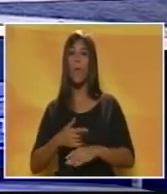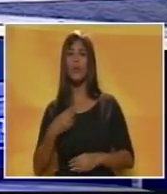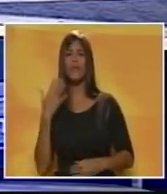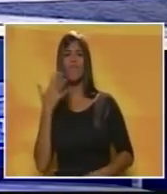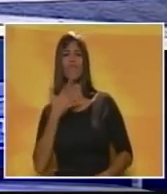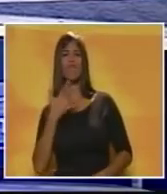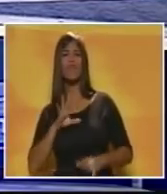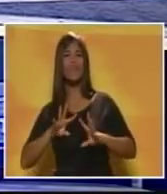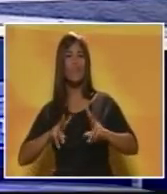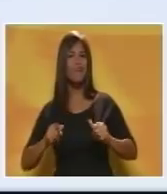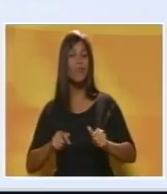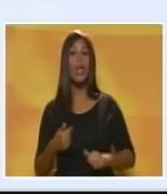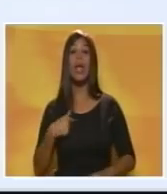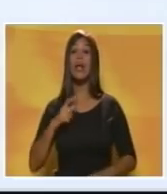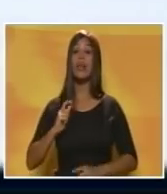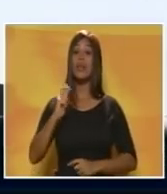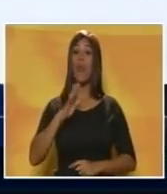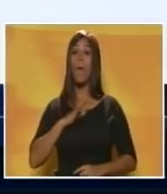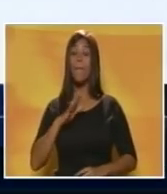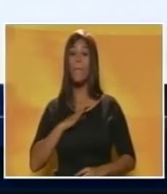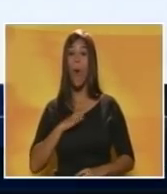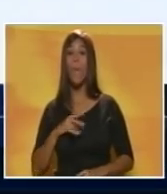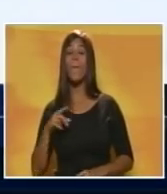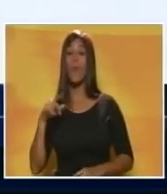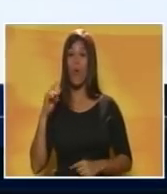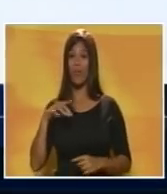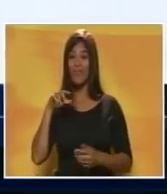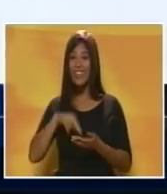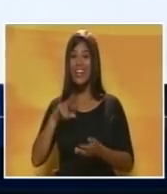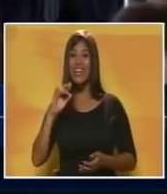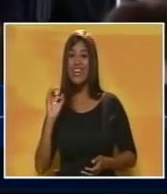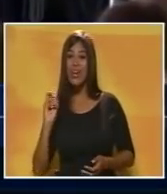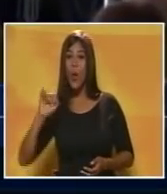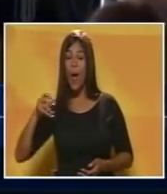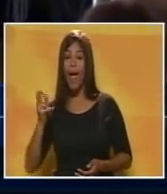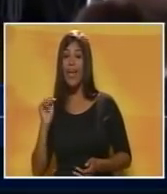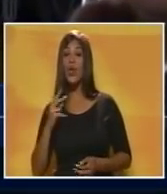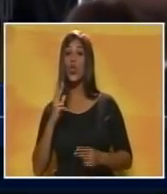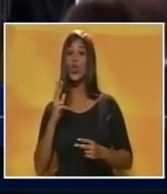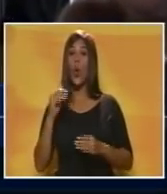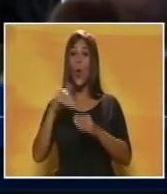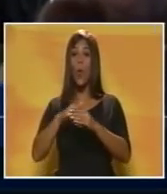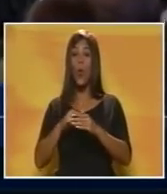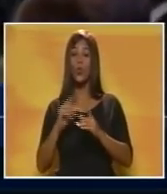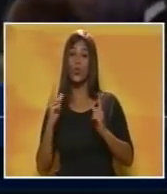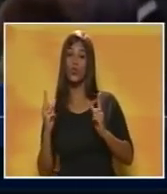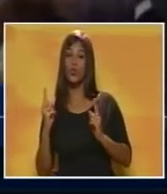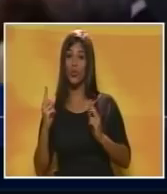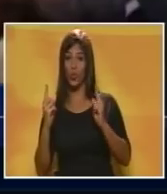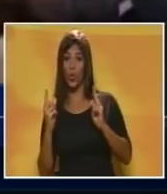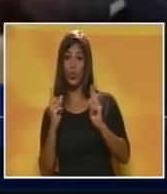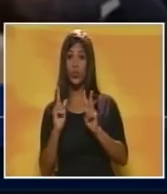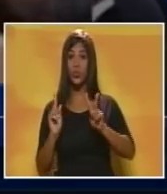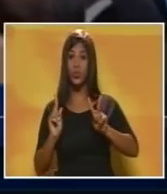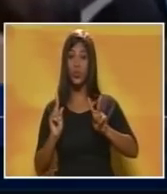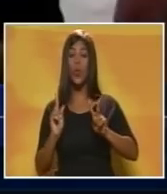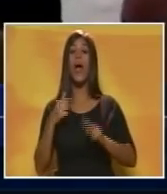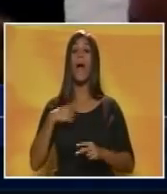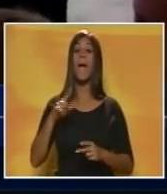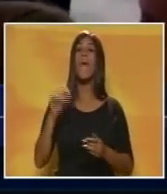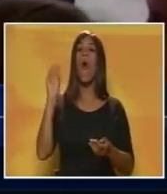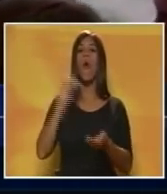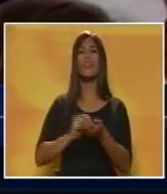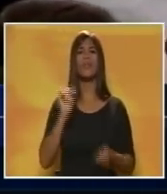sospechas de corrupción. El Tribunal Regional de Río de Janeiro determinó por 2-1 el regreso a prisión de Temer, quien ya